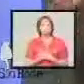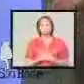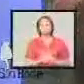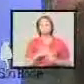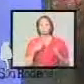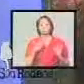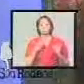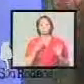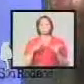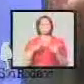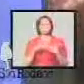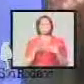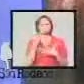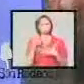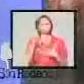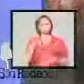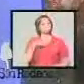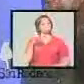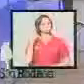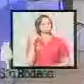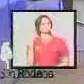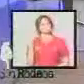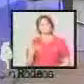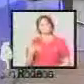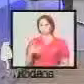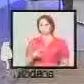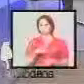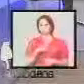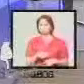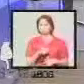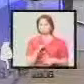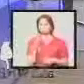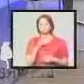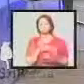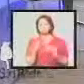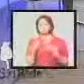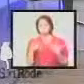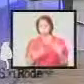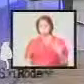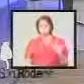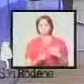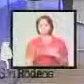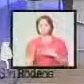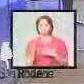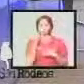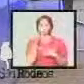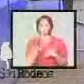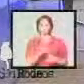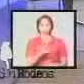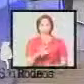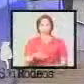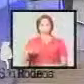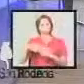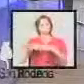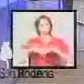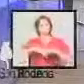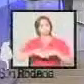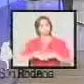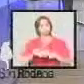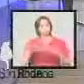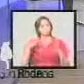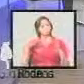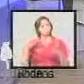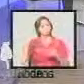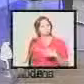Puede ser que esté casado, puede ser que no esté casada, que sea sola. Así es, para calificar a BP empresarias, ¿verdad?